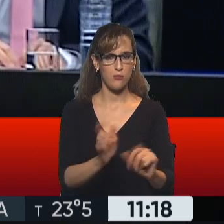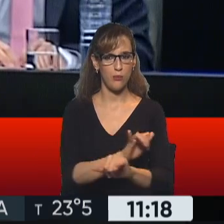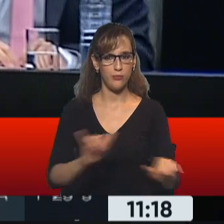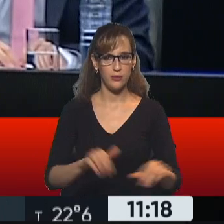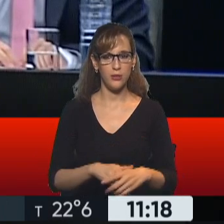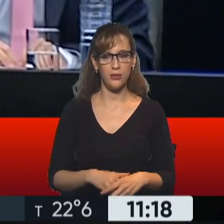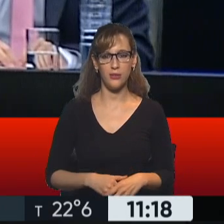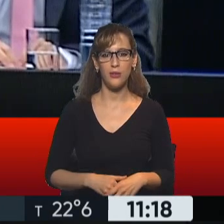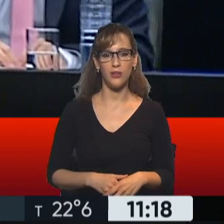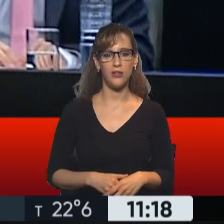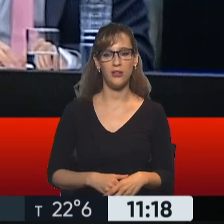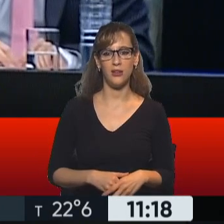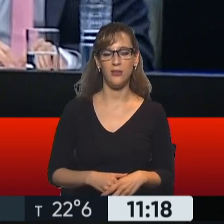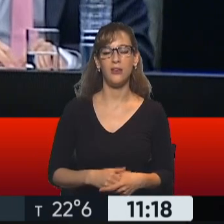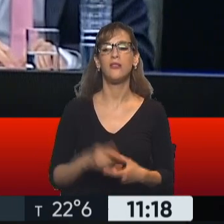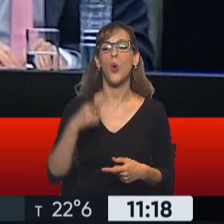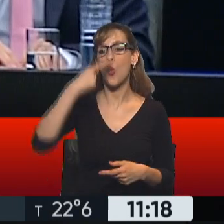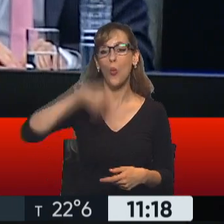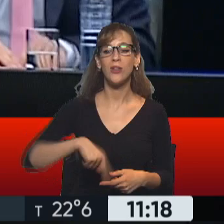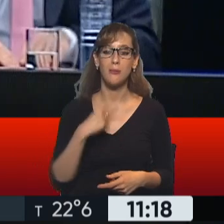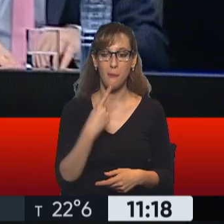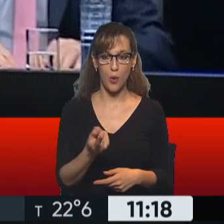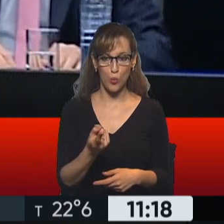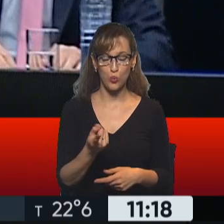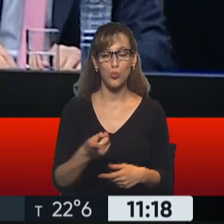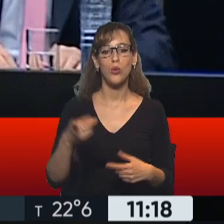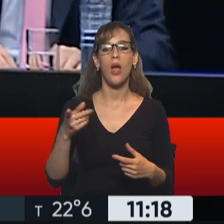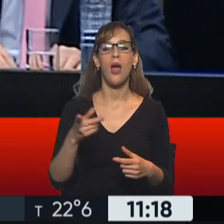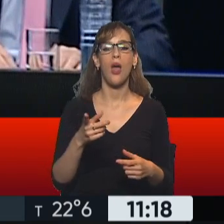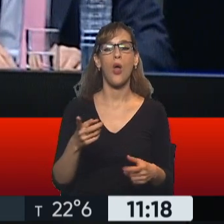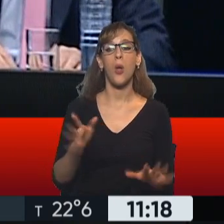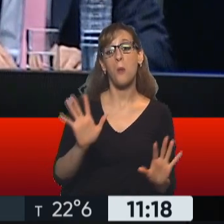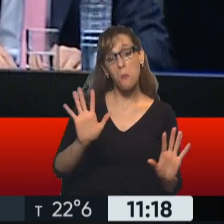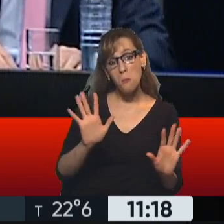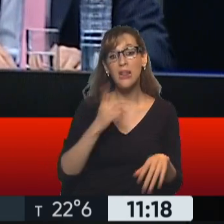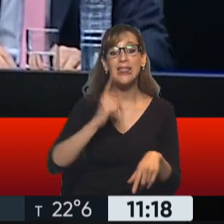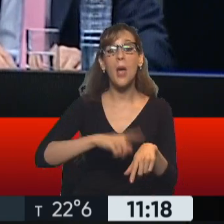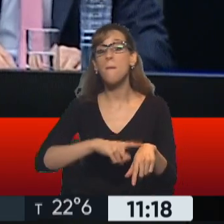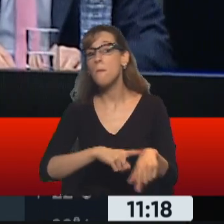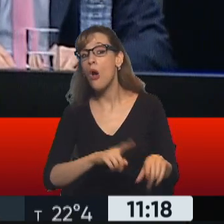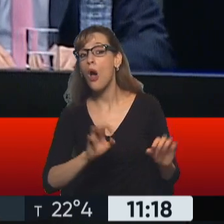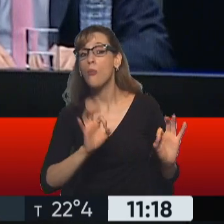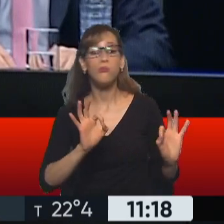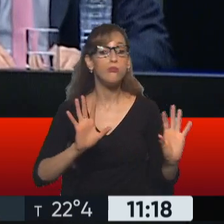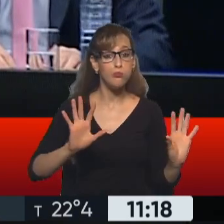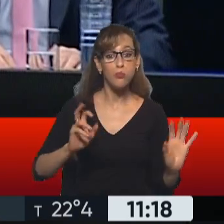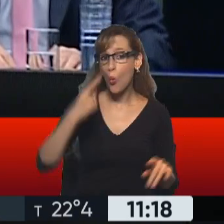Bueno, vamos a ir a la última consulta, si los señores ministros no opinan lo contrario por una cuestión de tiempo. ¿Ok?